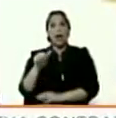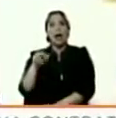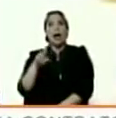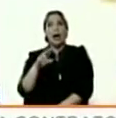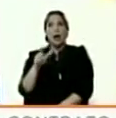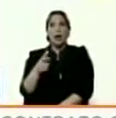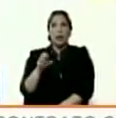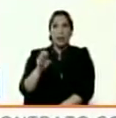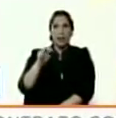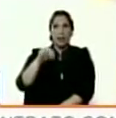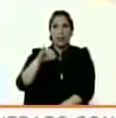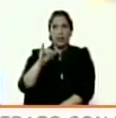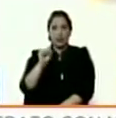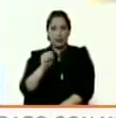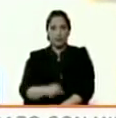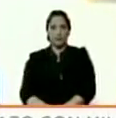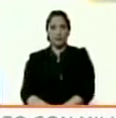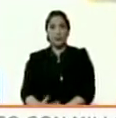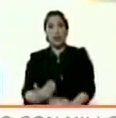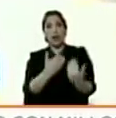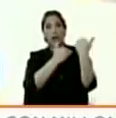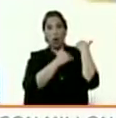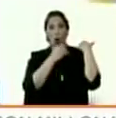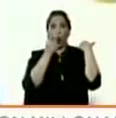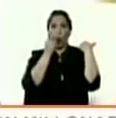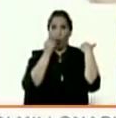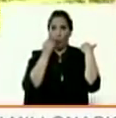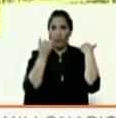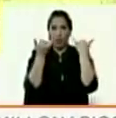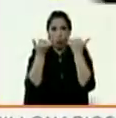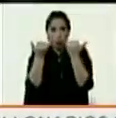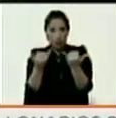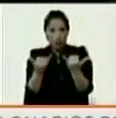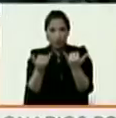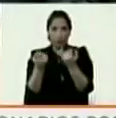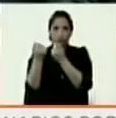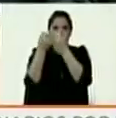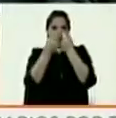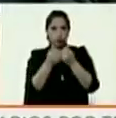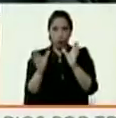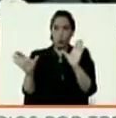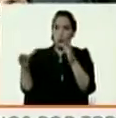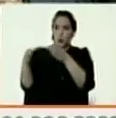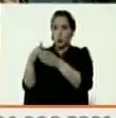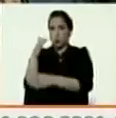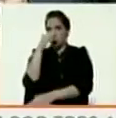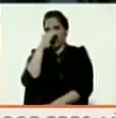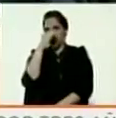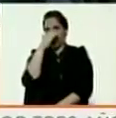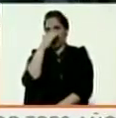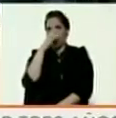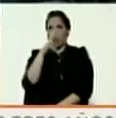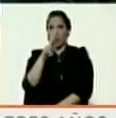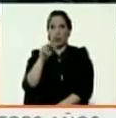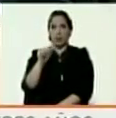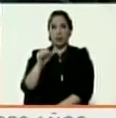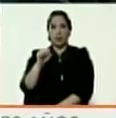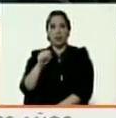alias Vaquita, que es el encargado actual de las finanzas del grupo paramilitar